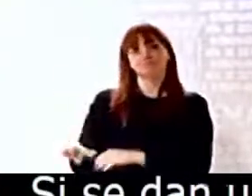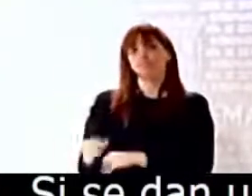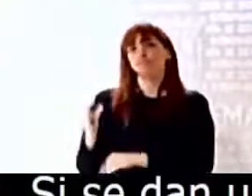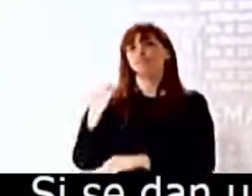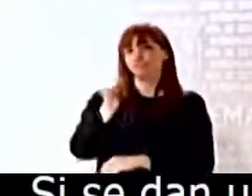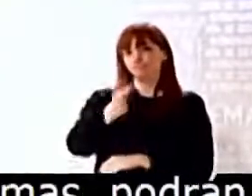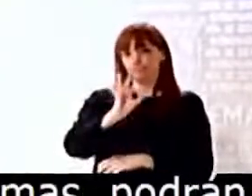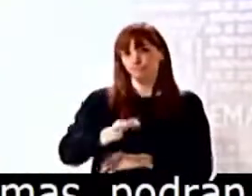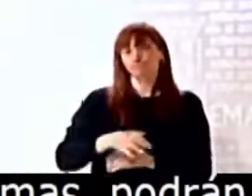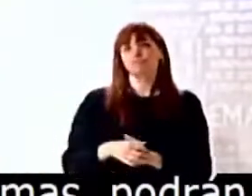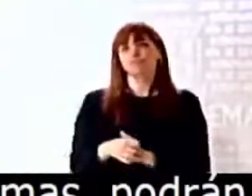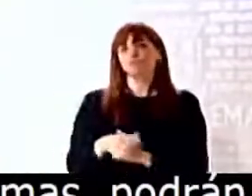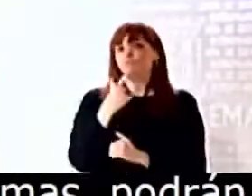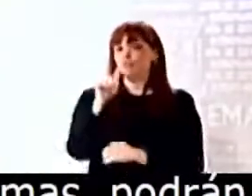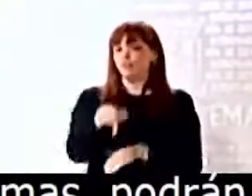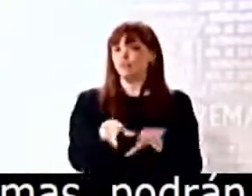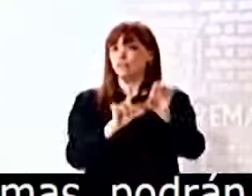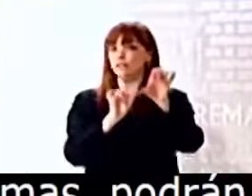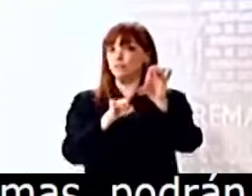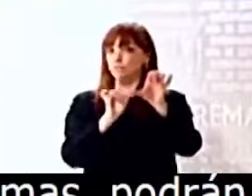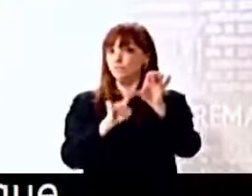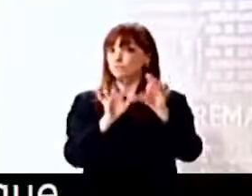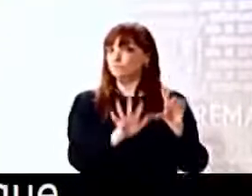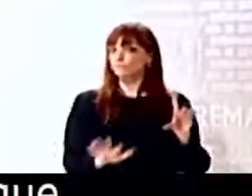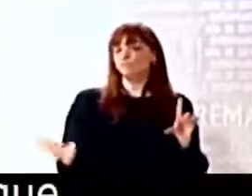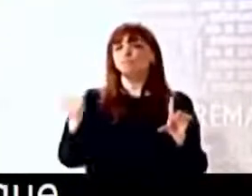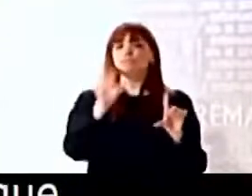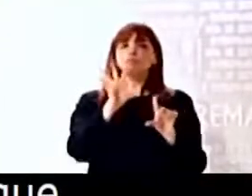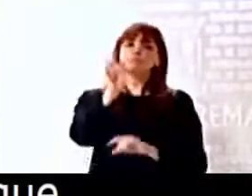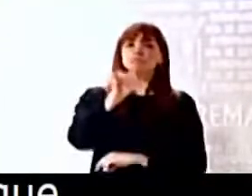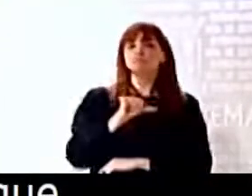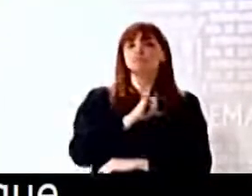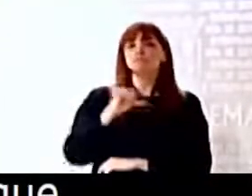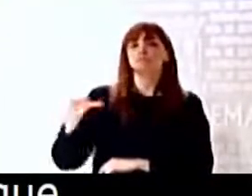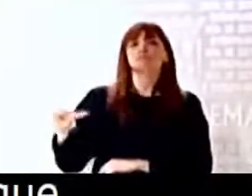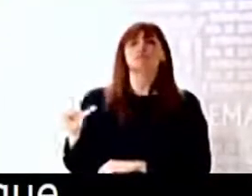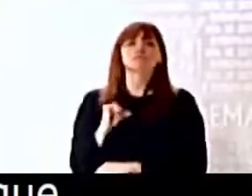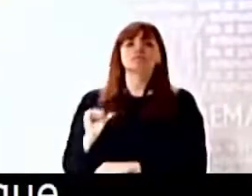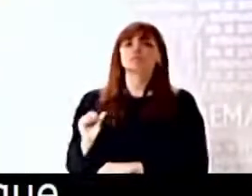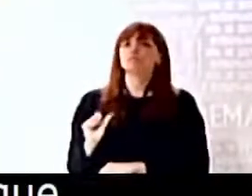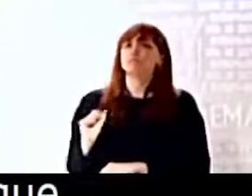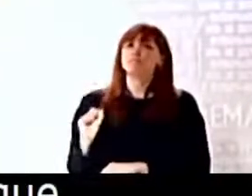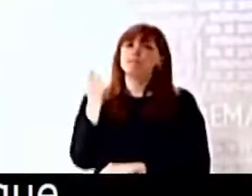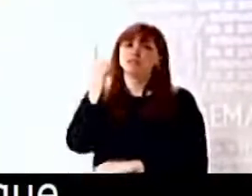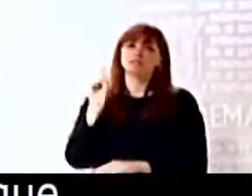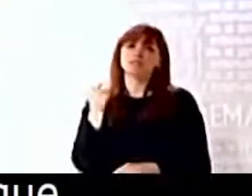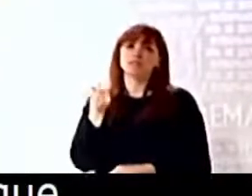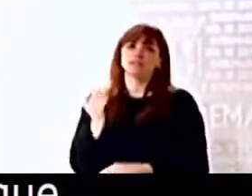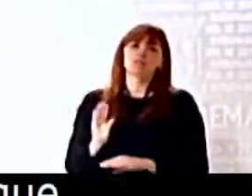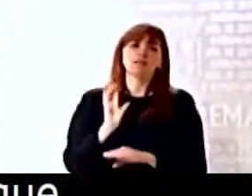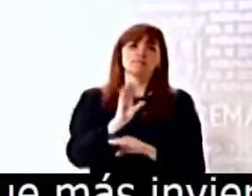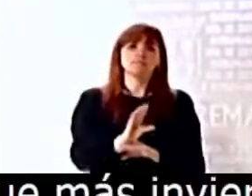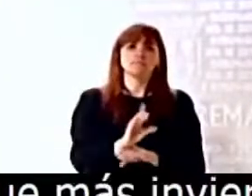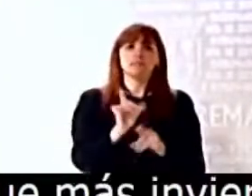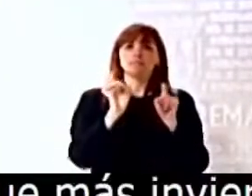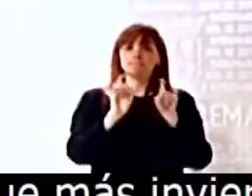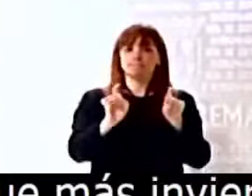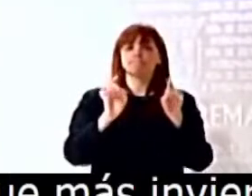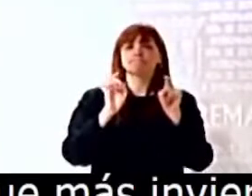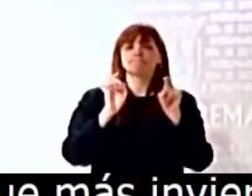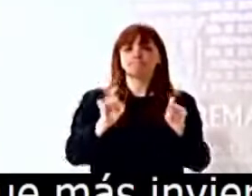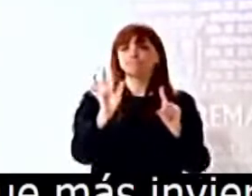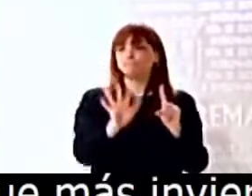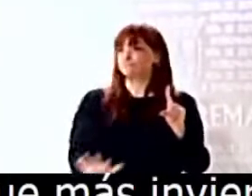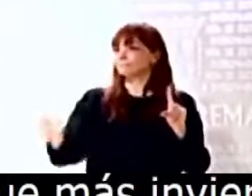estoy diciendo, y es que Extremadura es la comunidad autónoma que más invierte en educación pública de